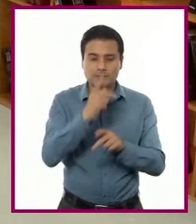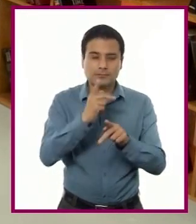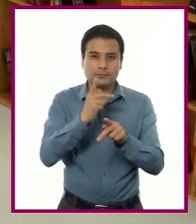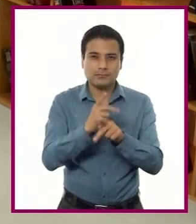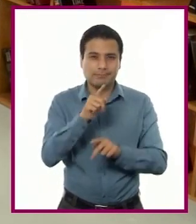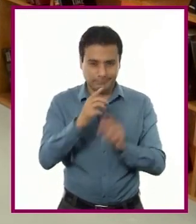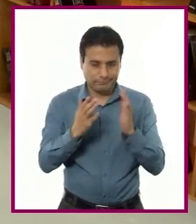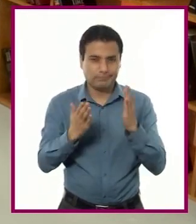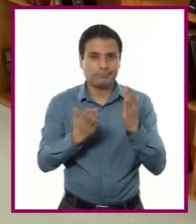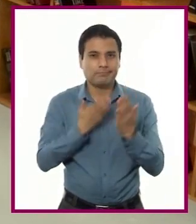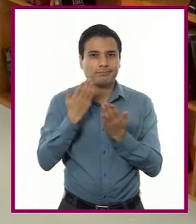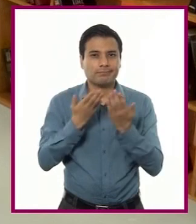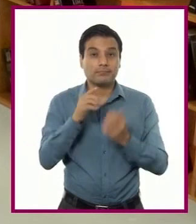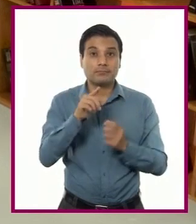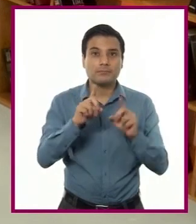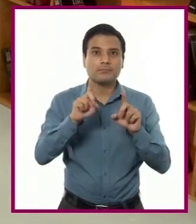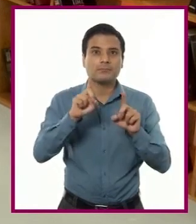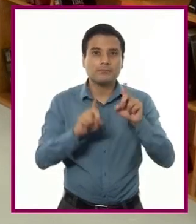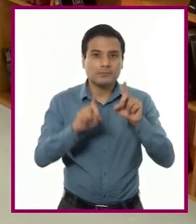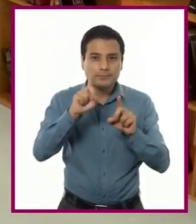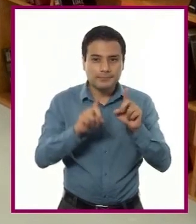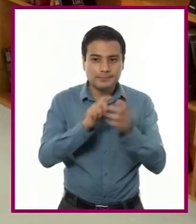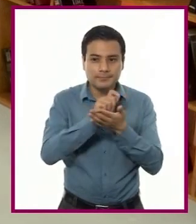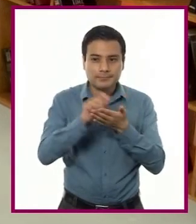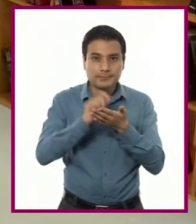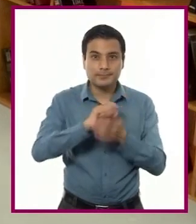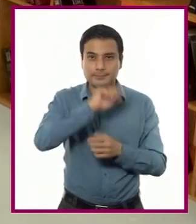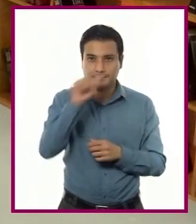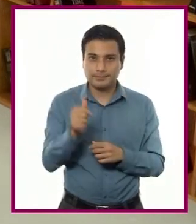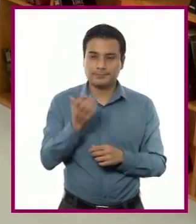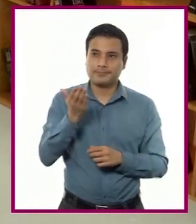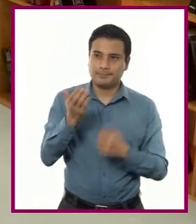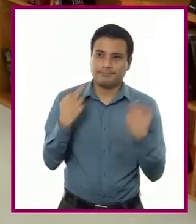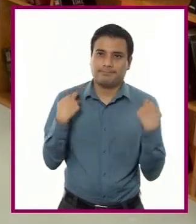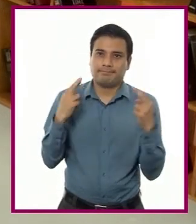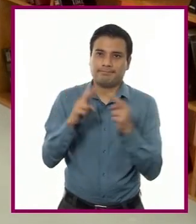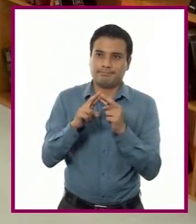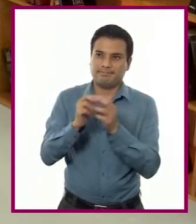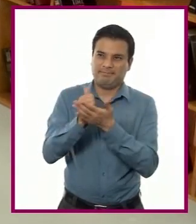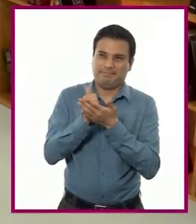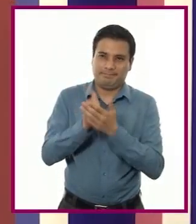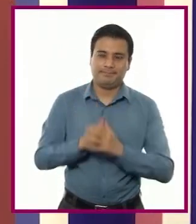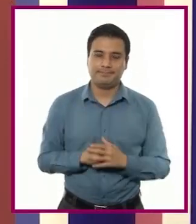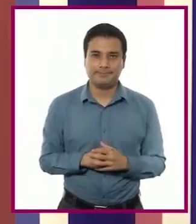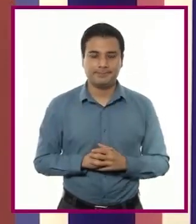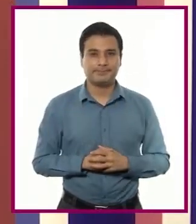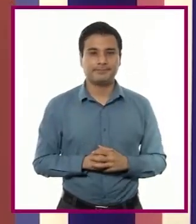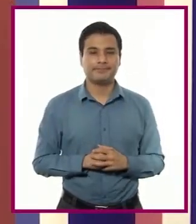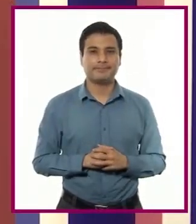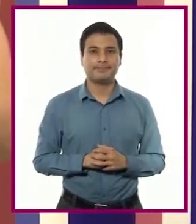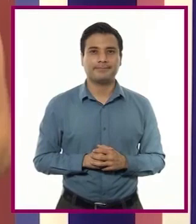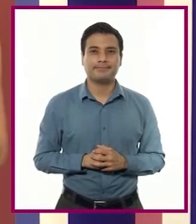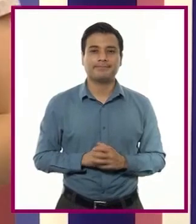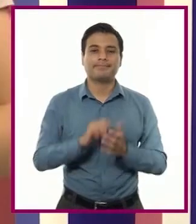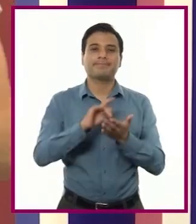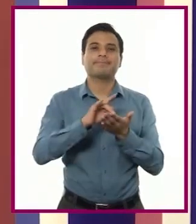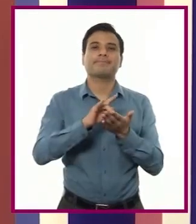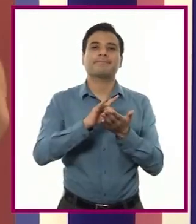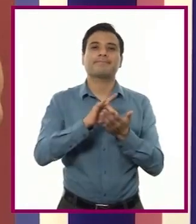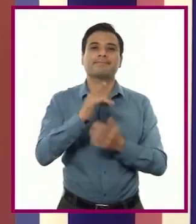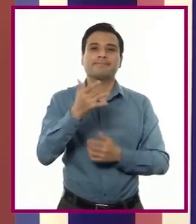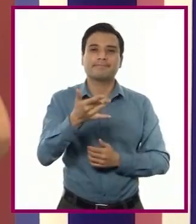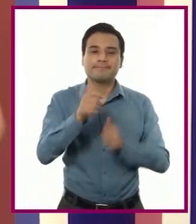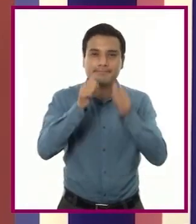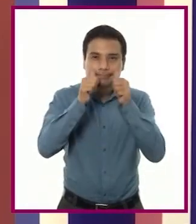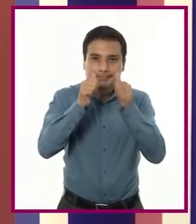digital. Registren las dudas que tengan y soliciten apoyo a los docentes de sus escuelas. Gracias por compartir con